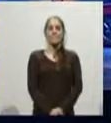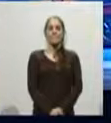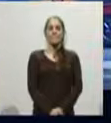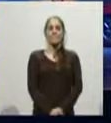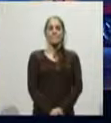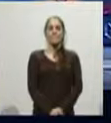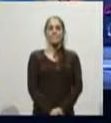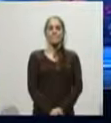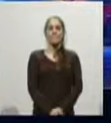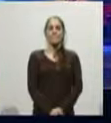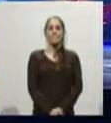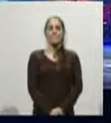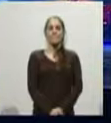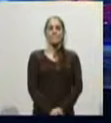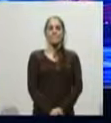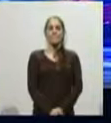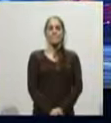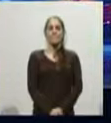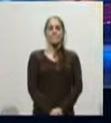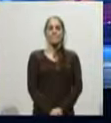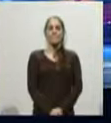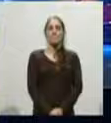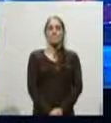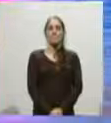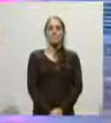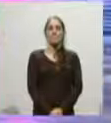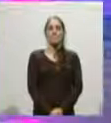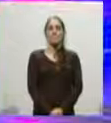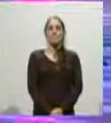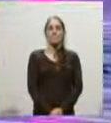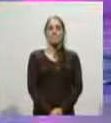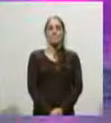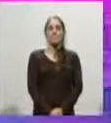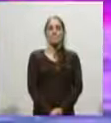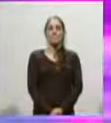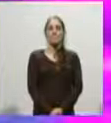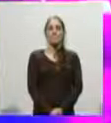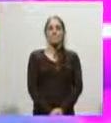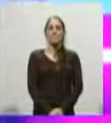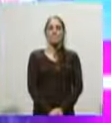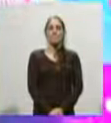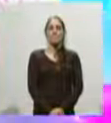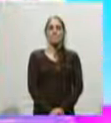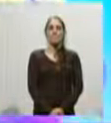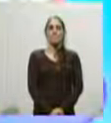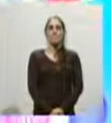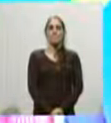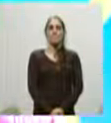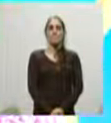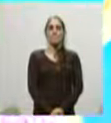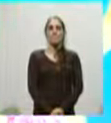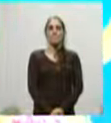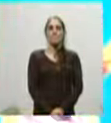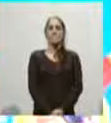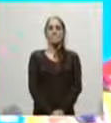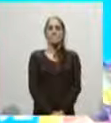irracionalidad, tantos anillos, ¿para qué? Pues si la ciencia no quiere avanzar, yo sí